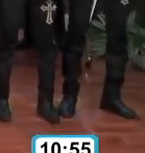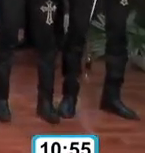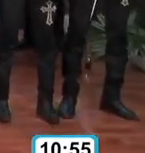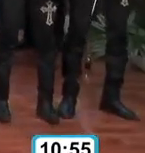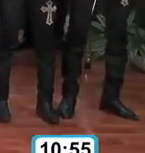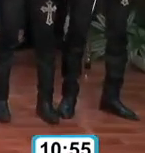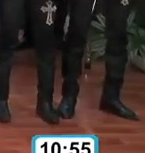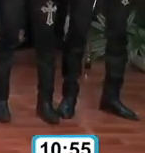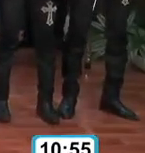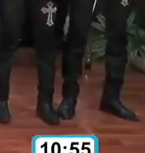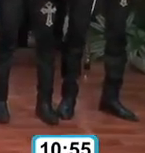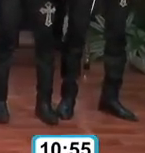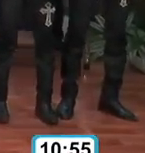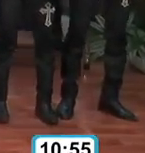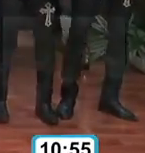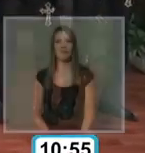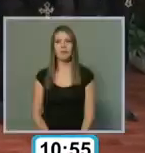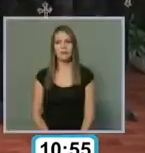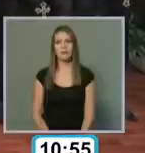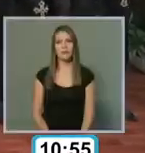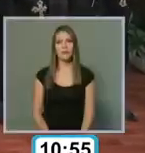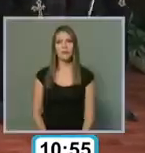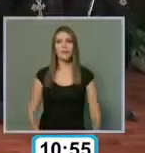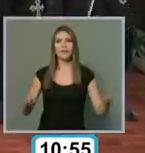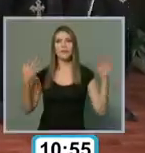ex. ¡Bravo!